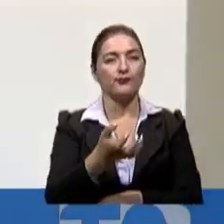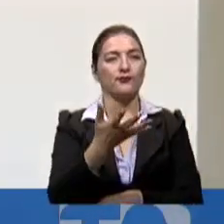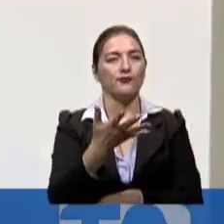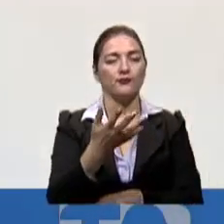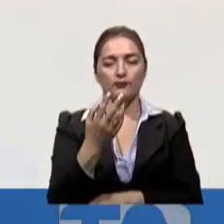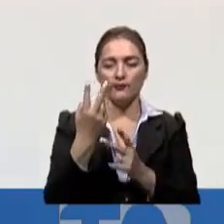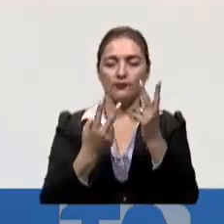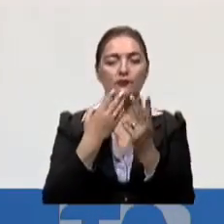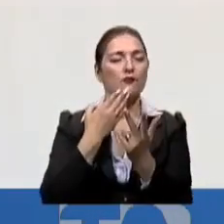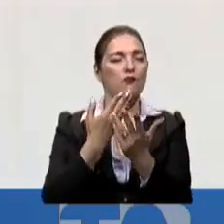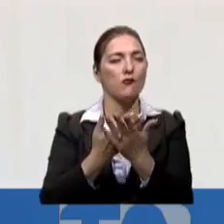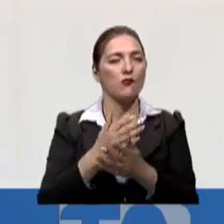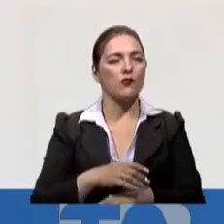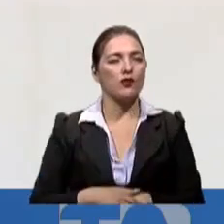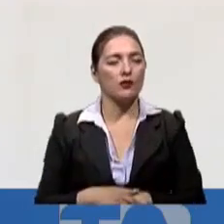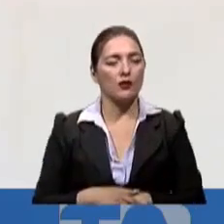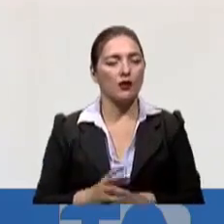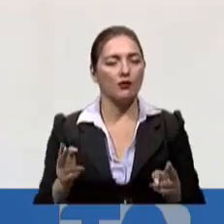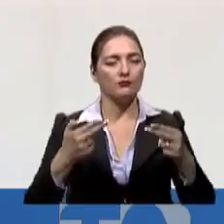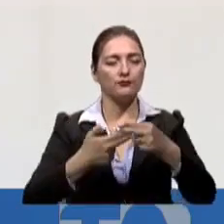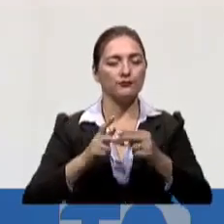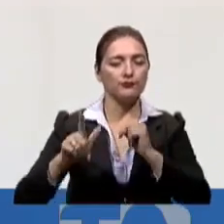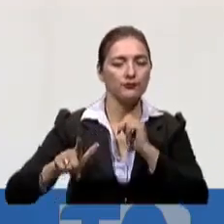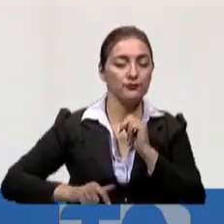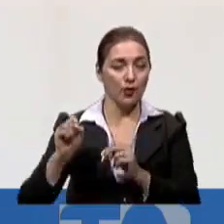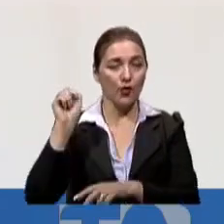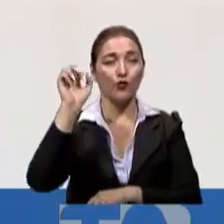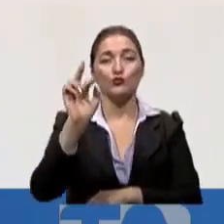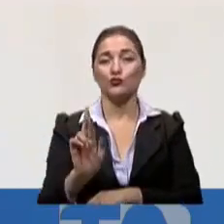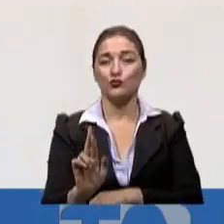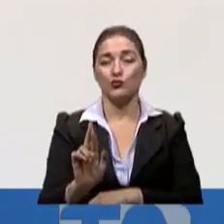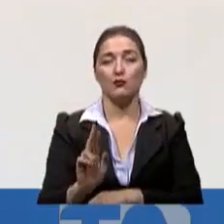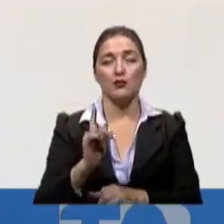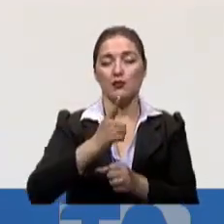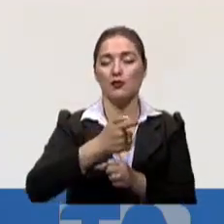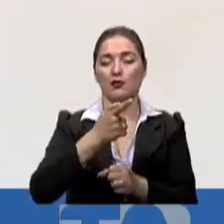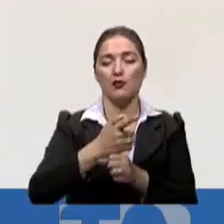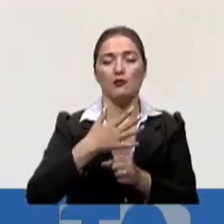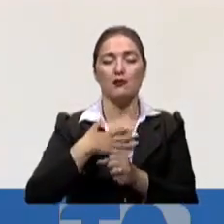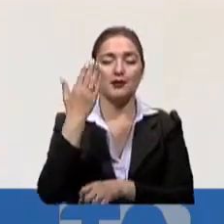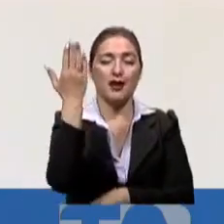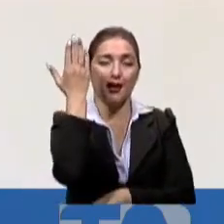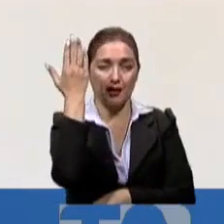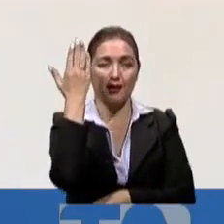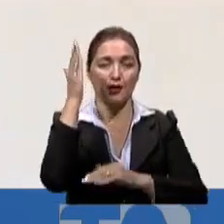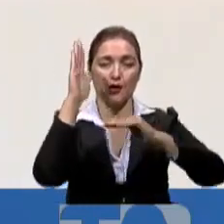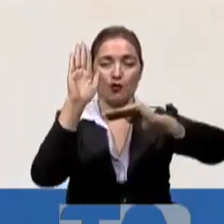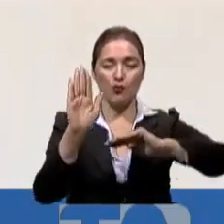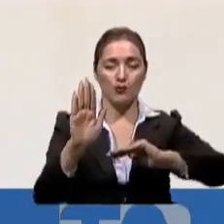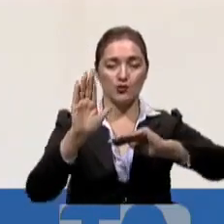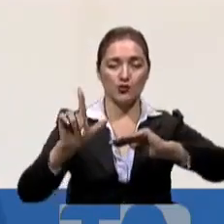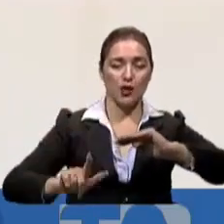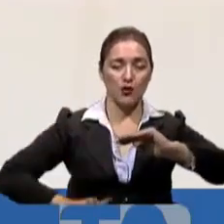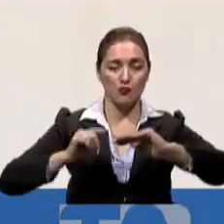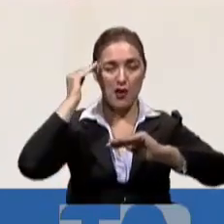por visitarnos aquí estamos desde la unidad Metropolitana de salud Sur en realidad Esta es una disposición de nuestro Alcalde que con su compromiso por la Salud